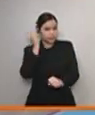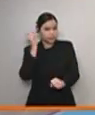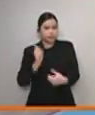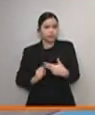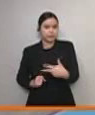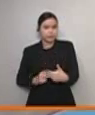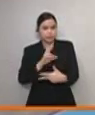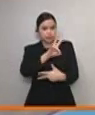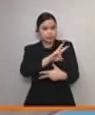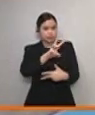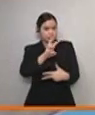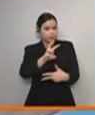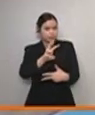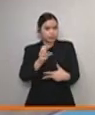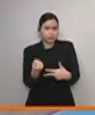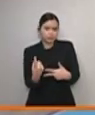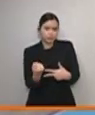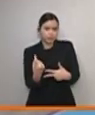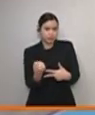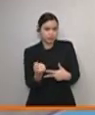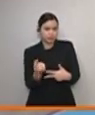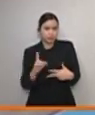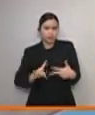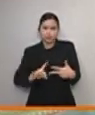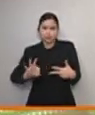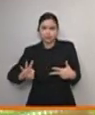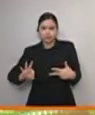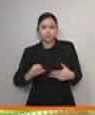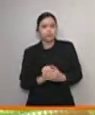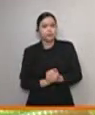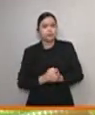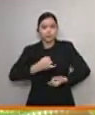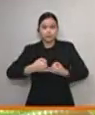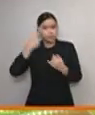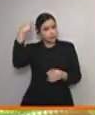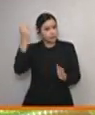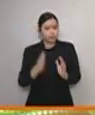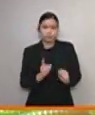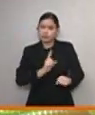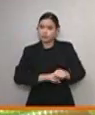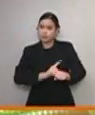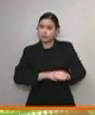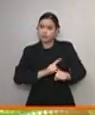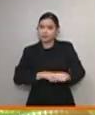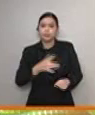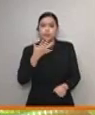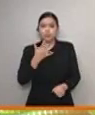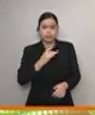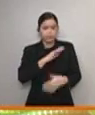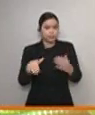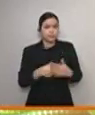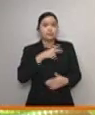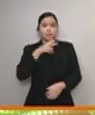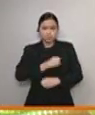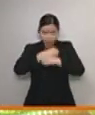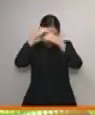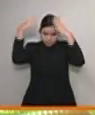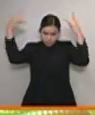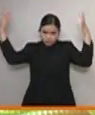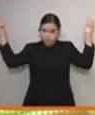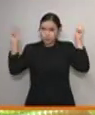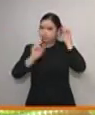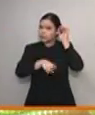afortunados, 76, 11 y 89. Querido soñador, ha llegado tu momento favorito donde hacemos de tus sueños